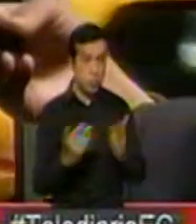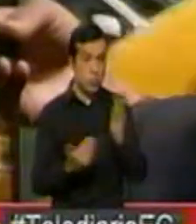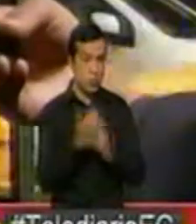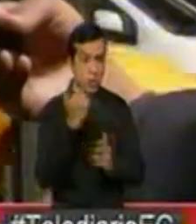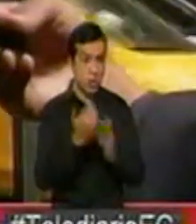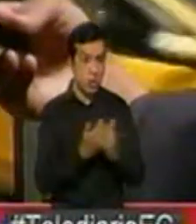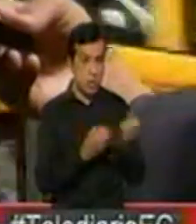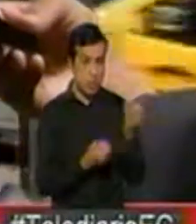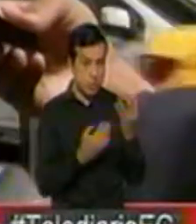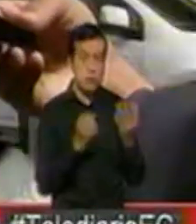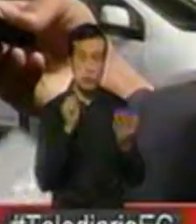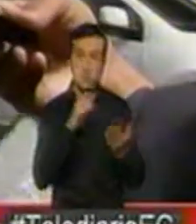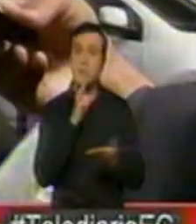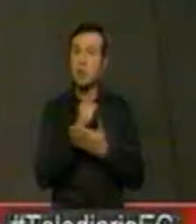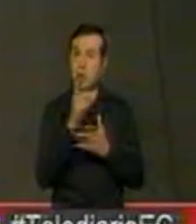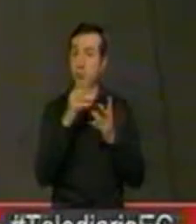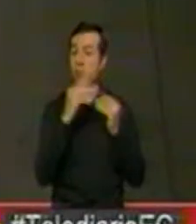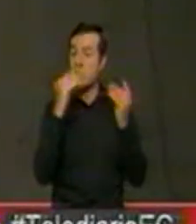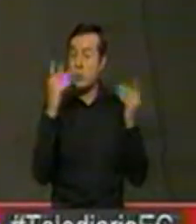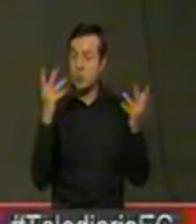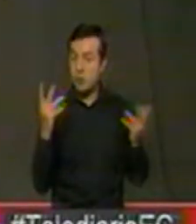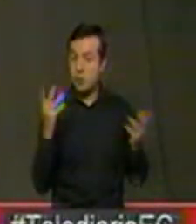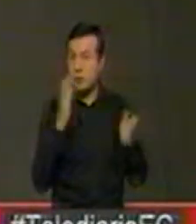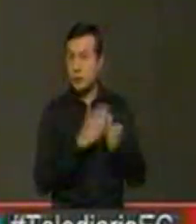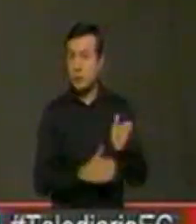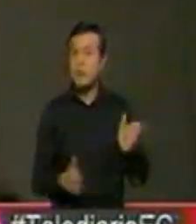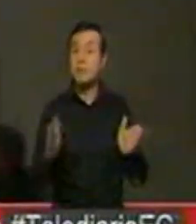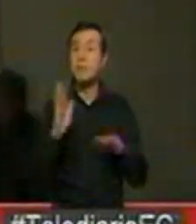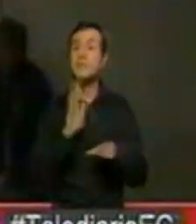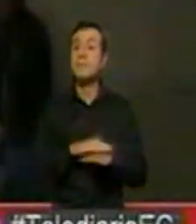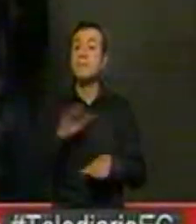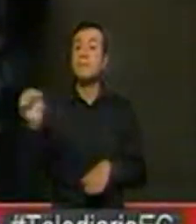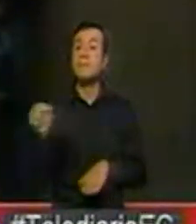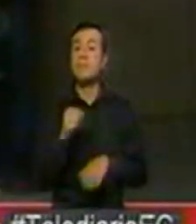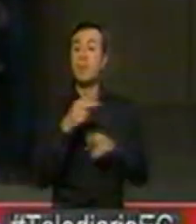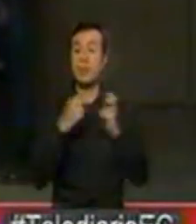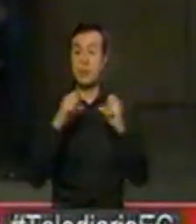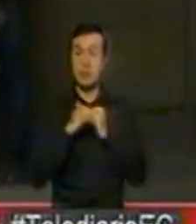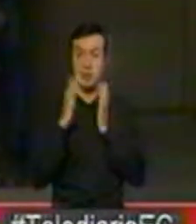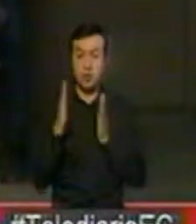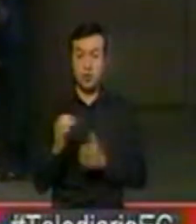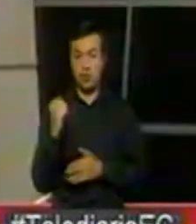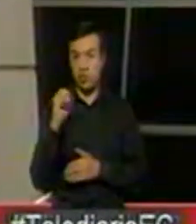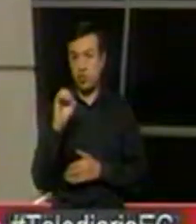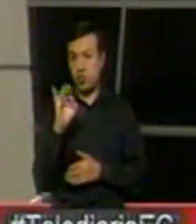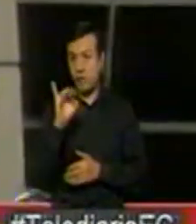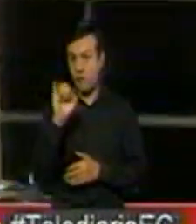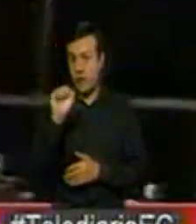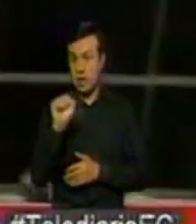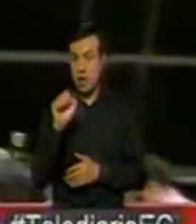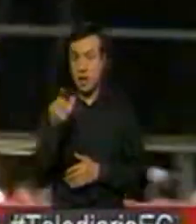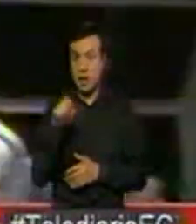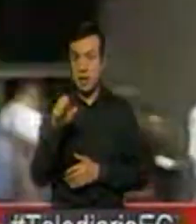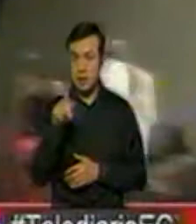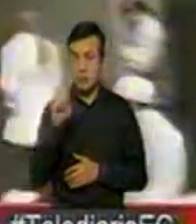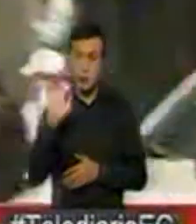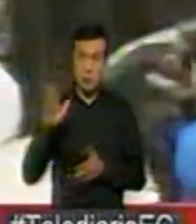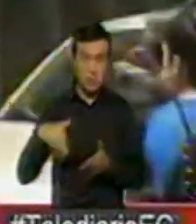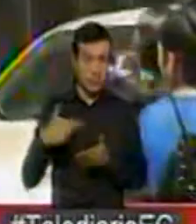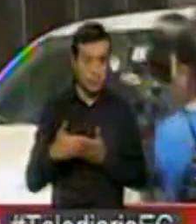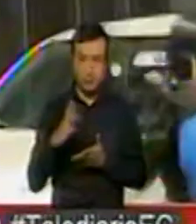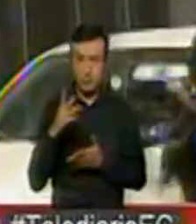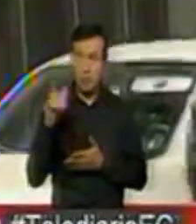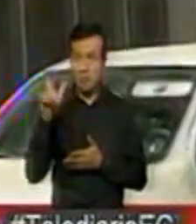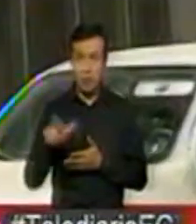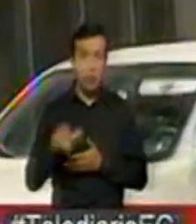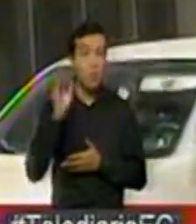sacar? Yo creo que sí, mucha. Para esta jornada estaba convocada la ex legisladora Sofía Espín. Sin embargo, no se presentó. Espín